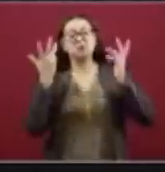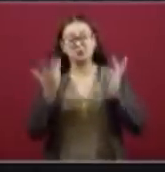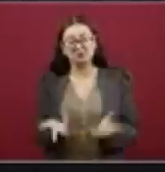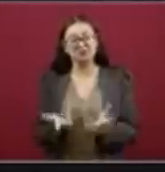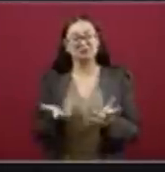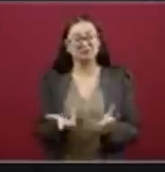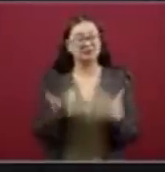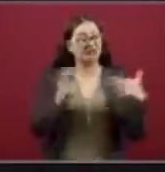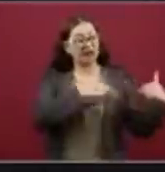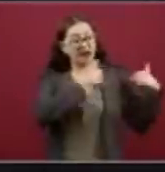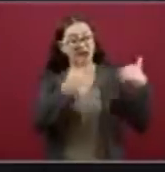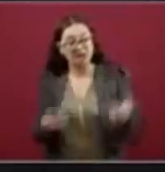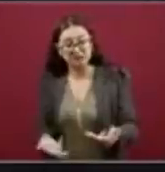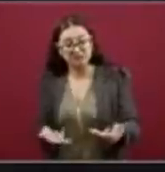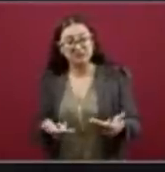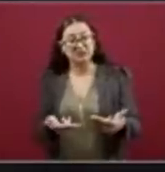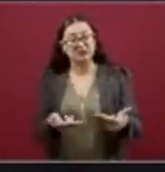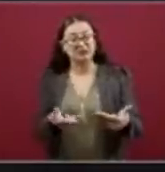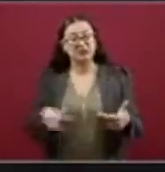herencia